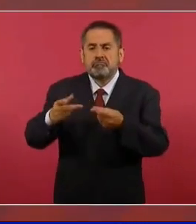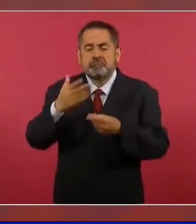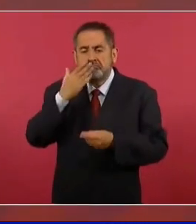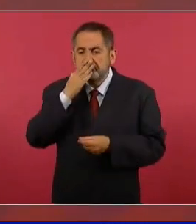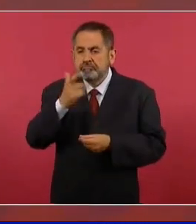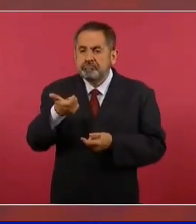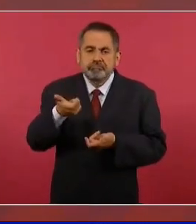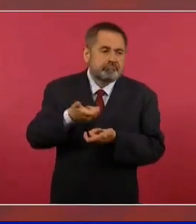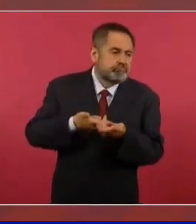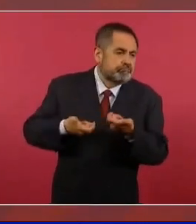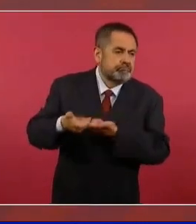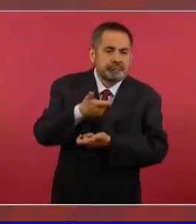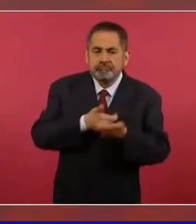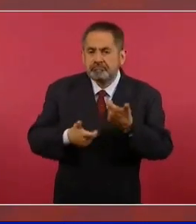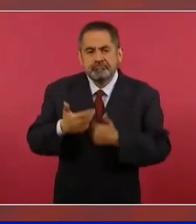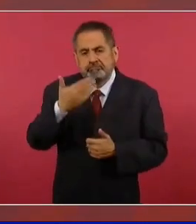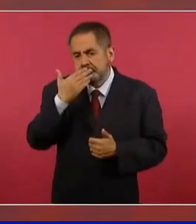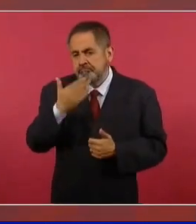país.